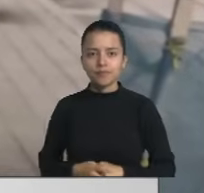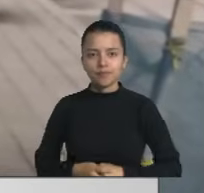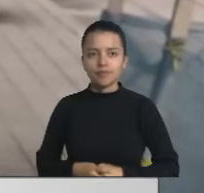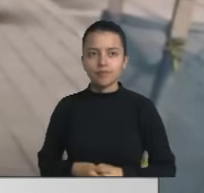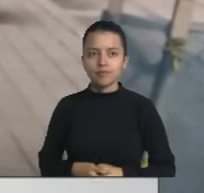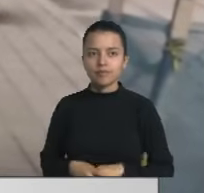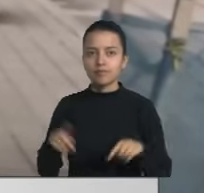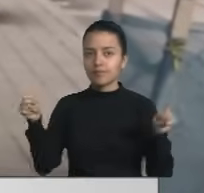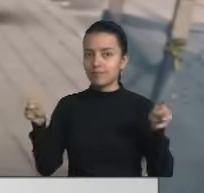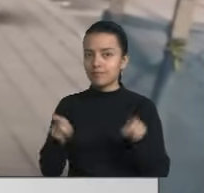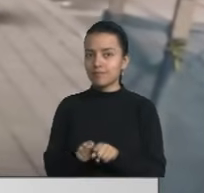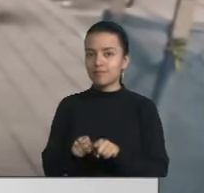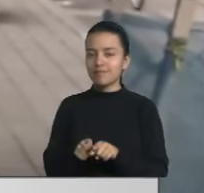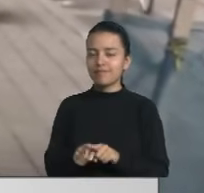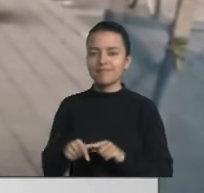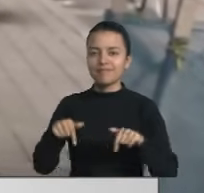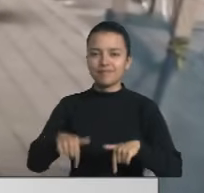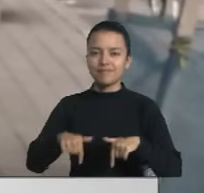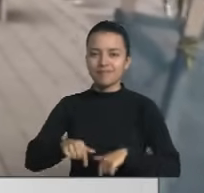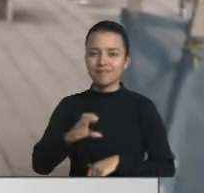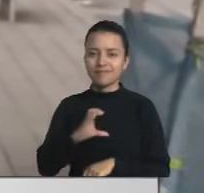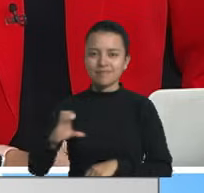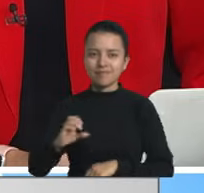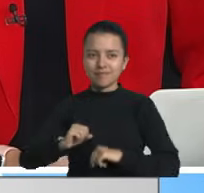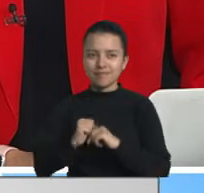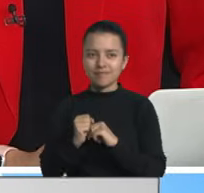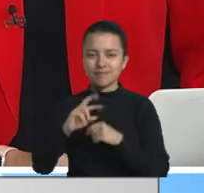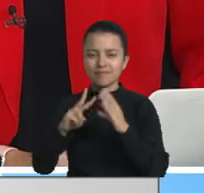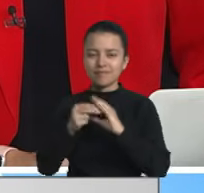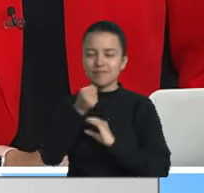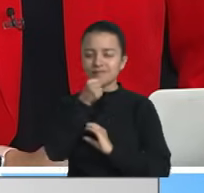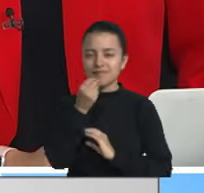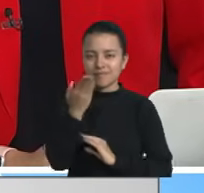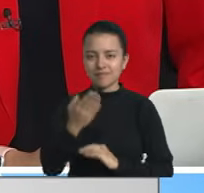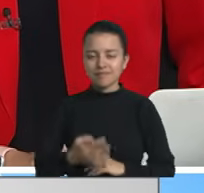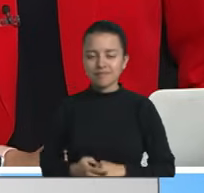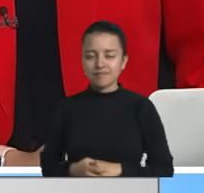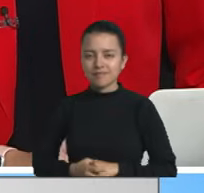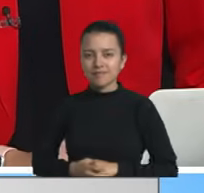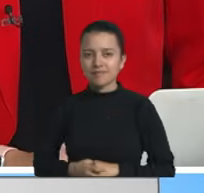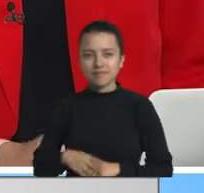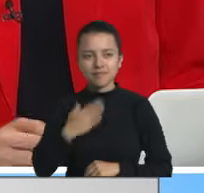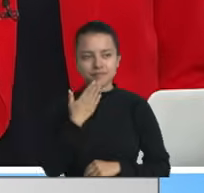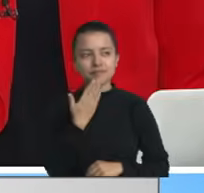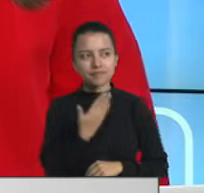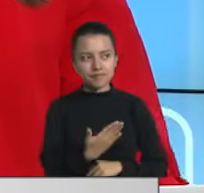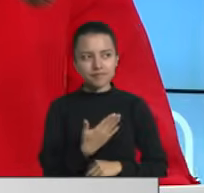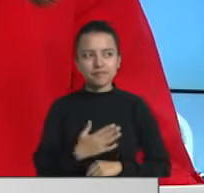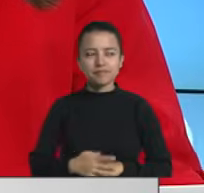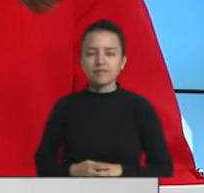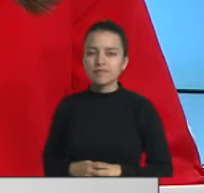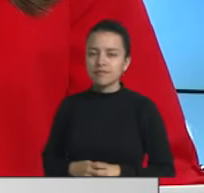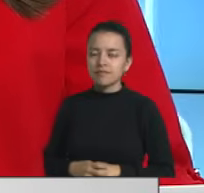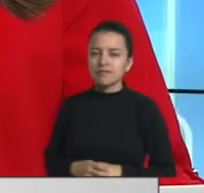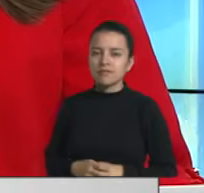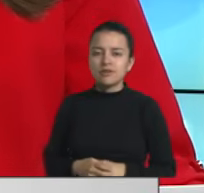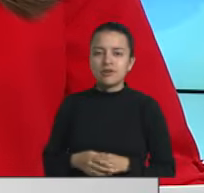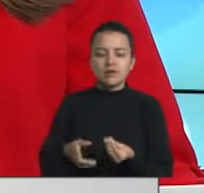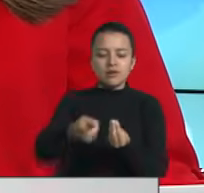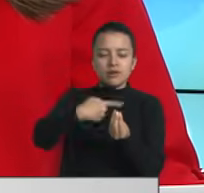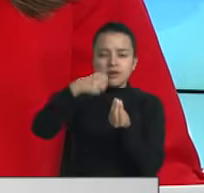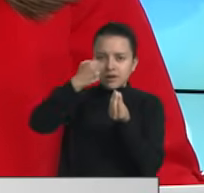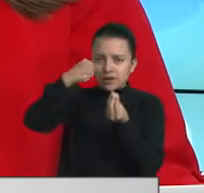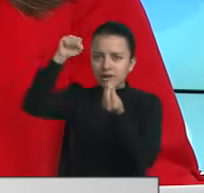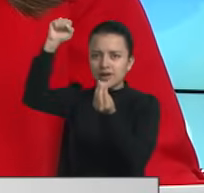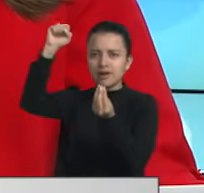ahora desde el occidente de Bogotá, desde donde me despido. Nicolás Romero, Noticentro 1 CMI. Nicolás, muchas gracias. Los gremios del